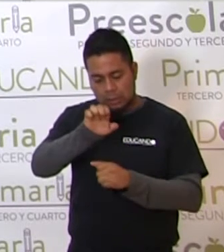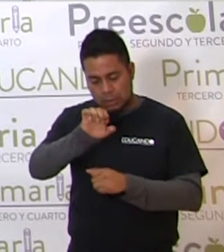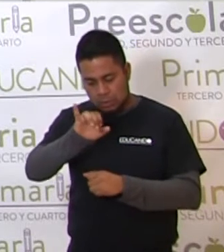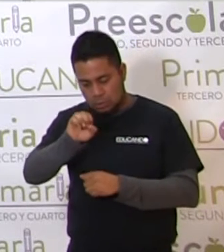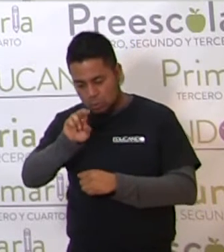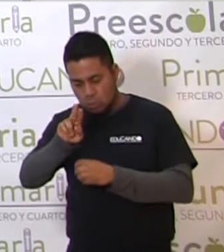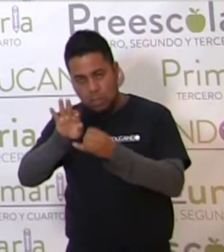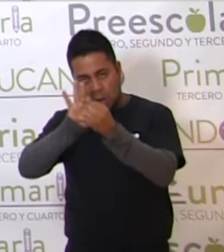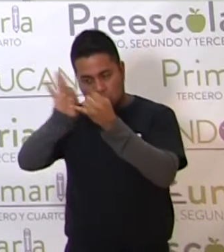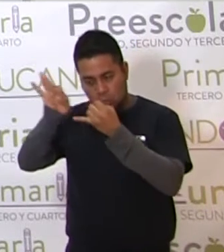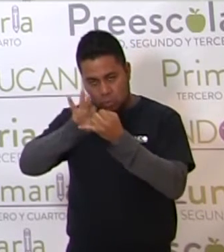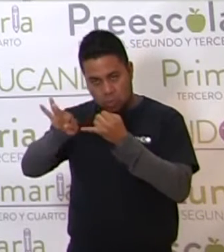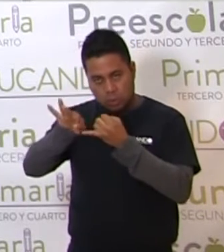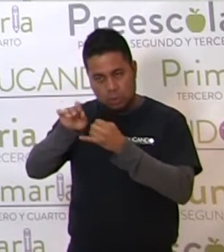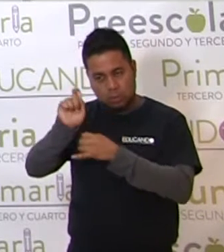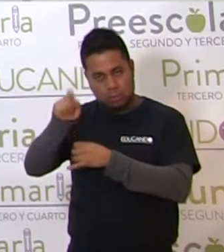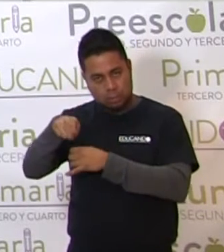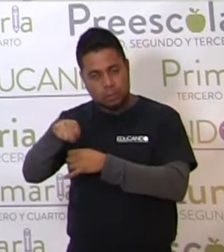vocal